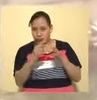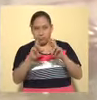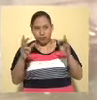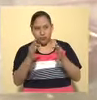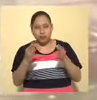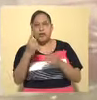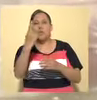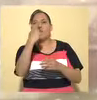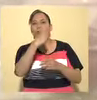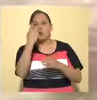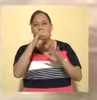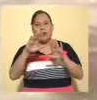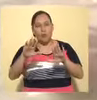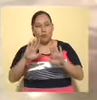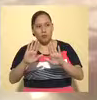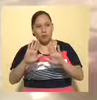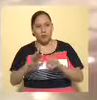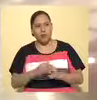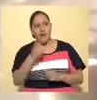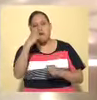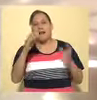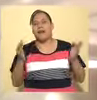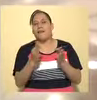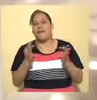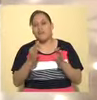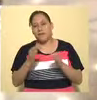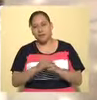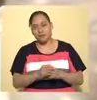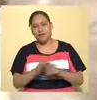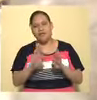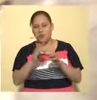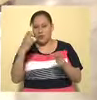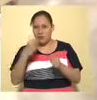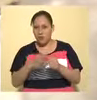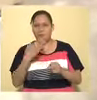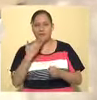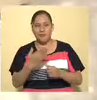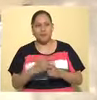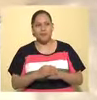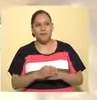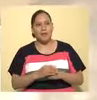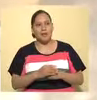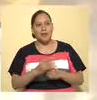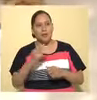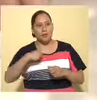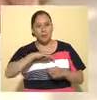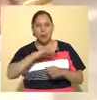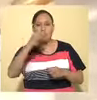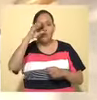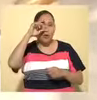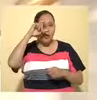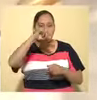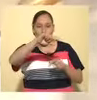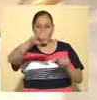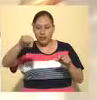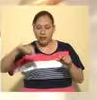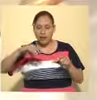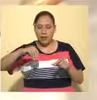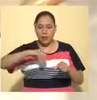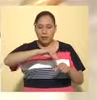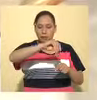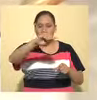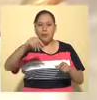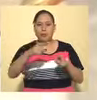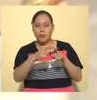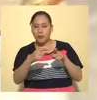Con una hora. Digo, si pueden un poquito para que más, se enfríe, estaría ajá. mucho mejor para que cuaje bien. Entonces aquí le podemos poner toda la orillita. Que el pie de limón, mientras